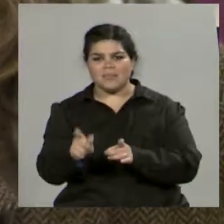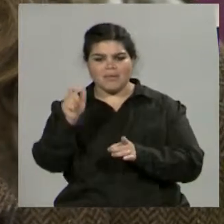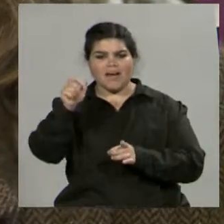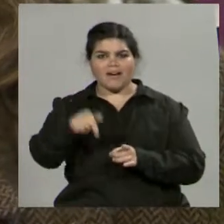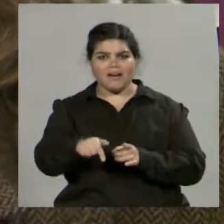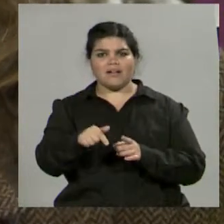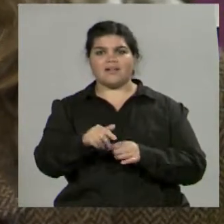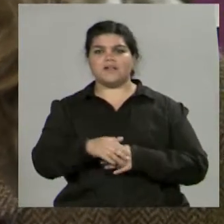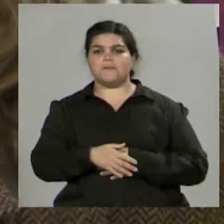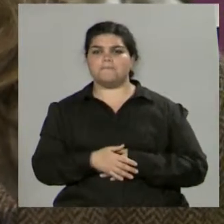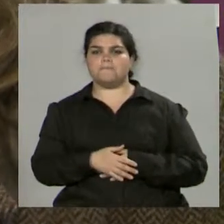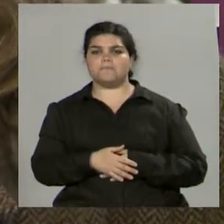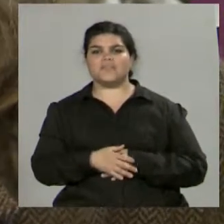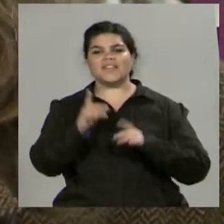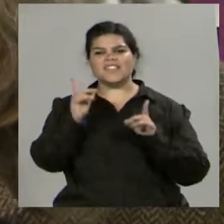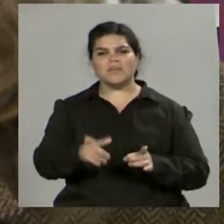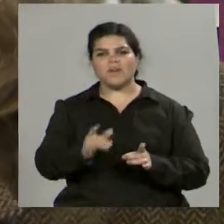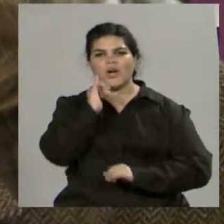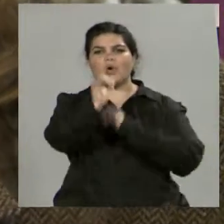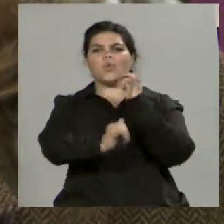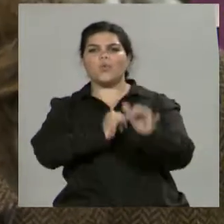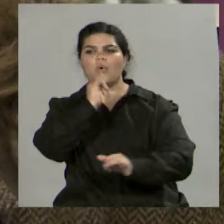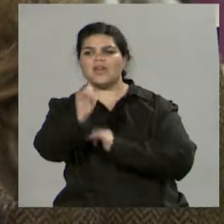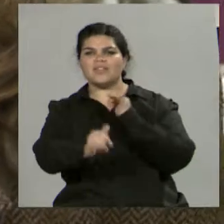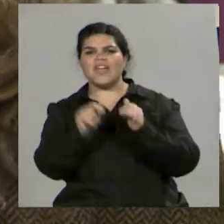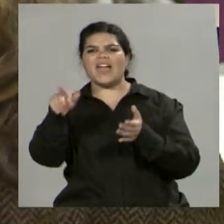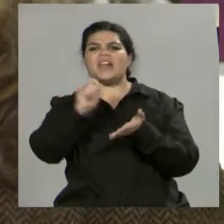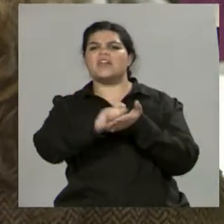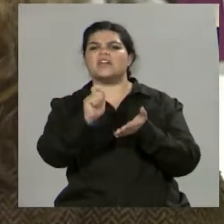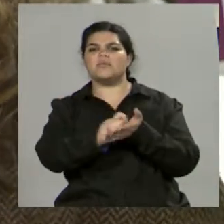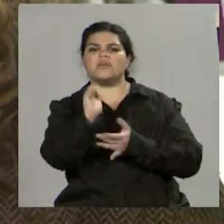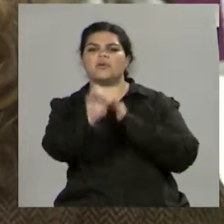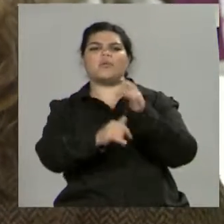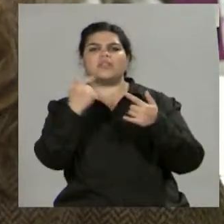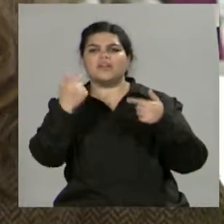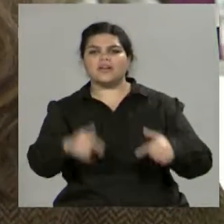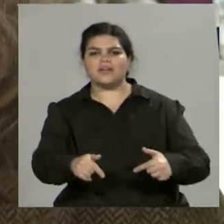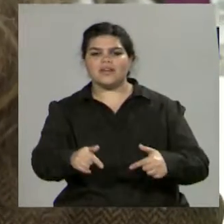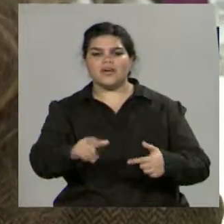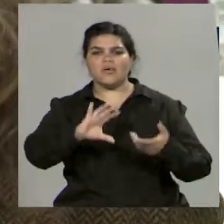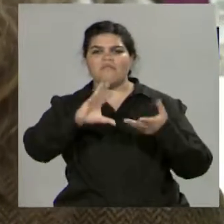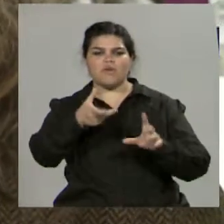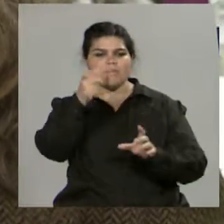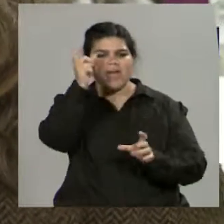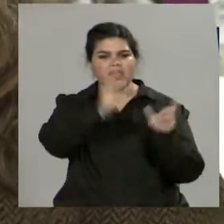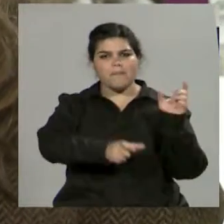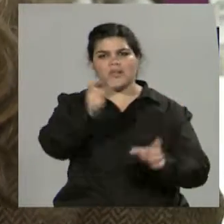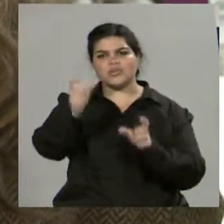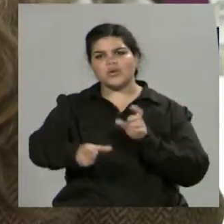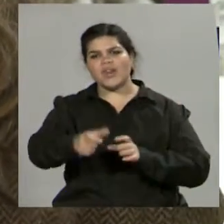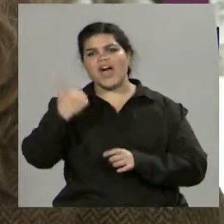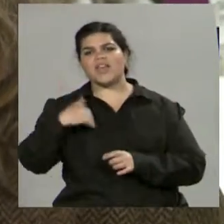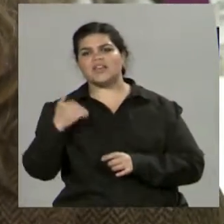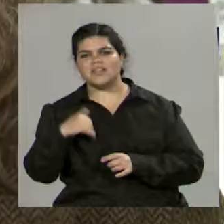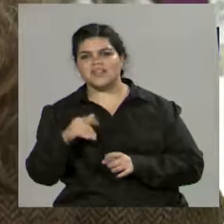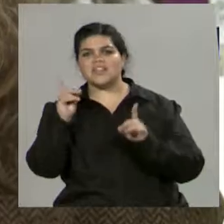y hablan del hombre argentino, hablan en el idioma de las diferentes